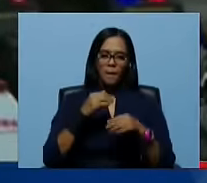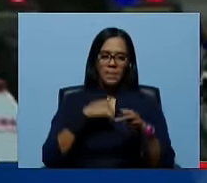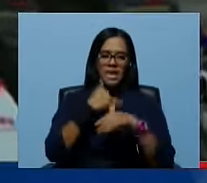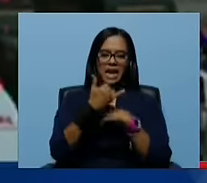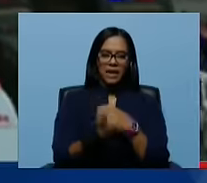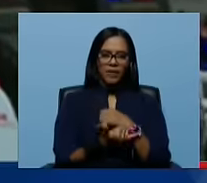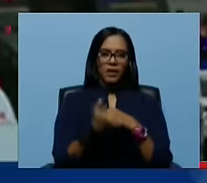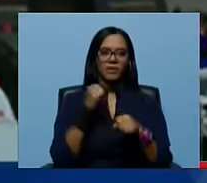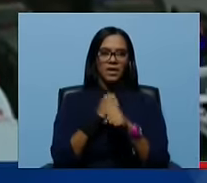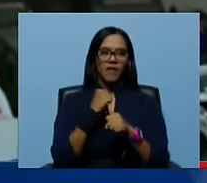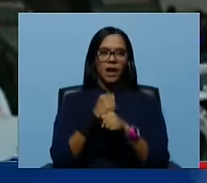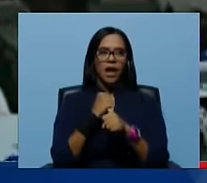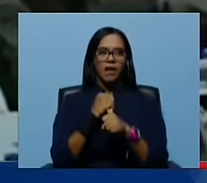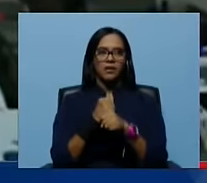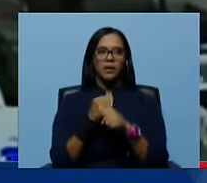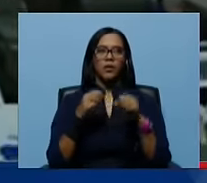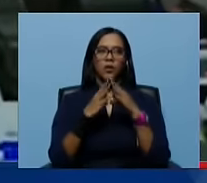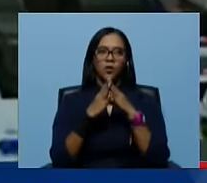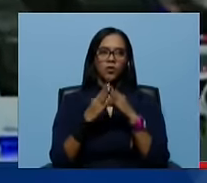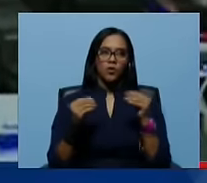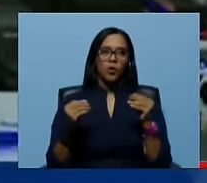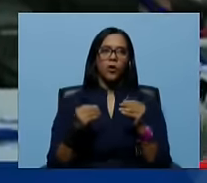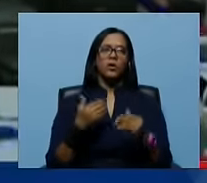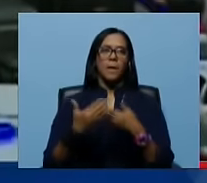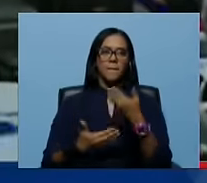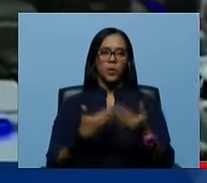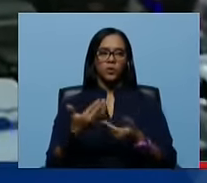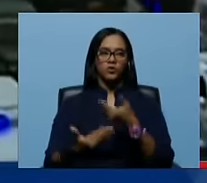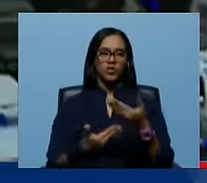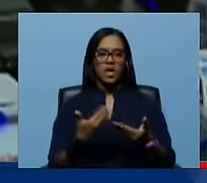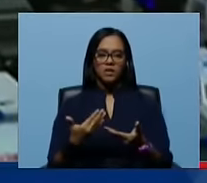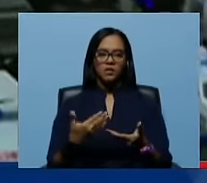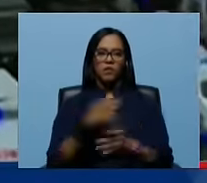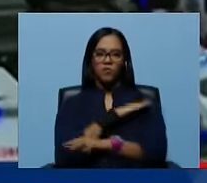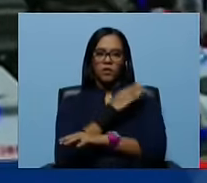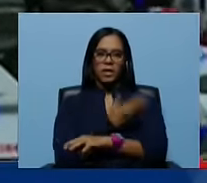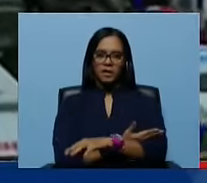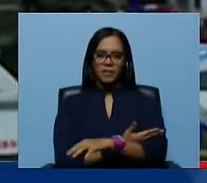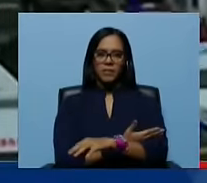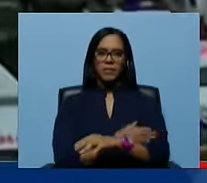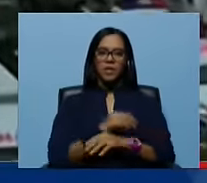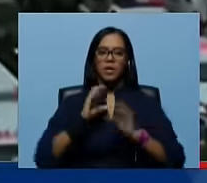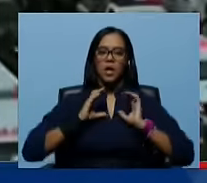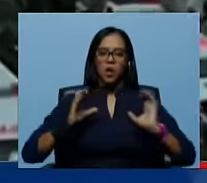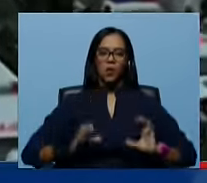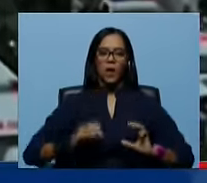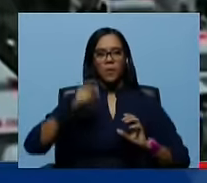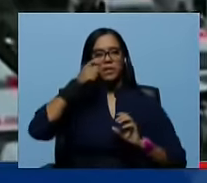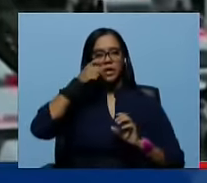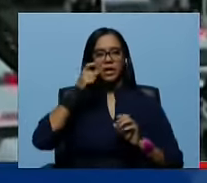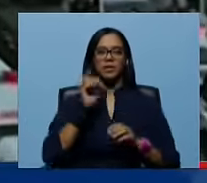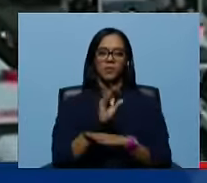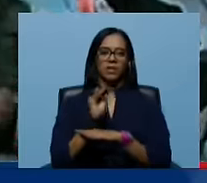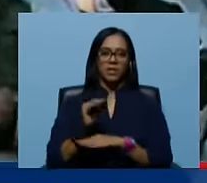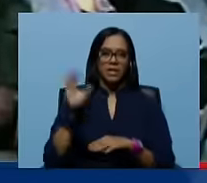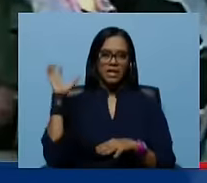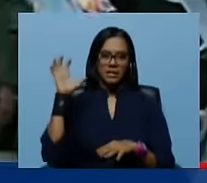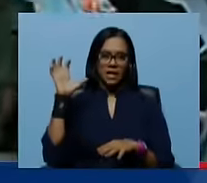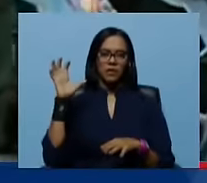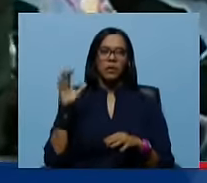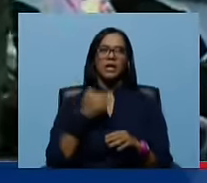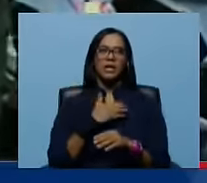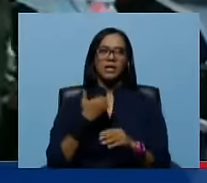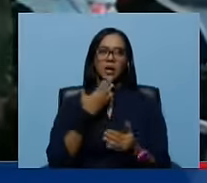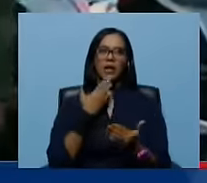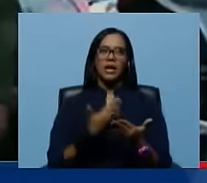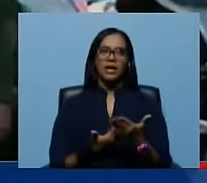planificando, trabajando todo este proceso de dotación y fortalecimiento de los cuerpos de seguridad y de prevención del Estado. Quiero